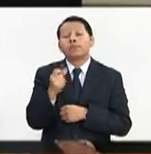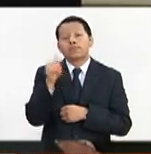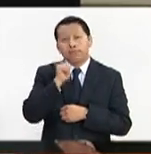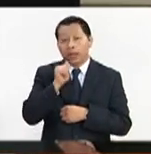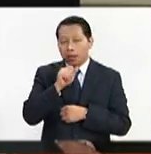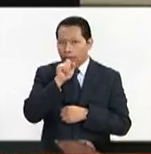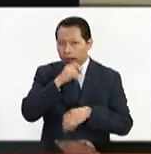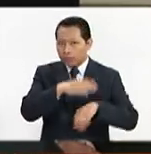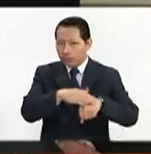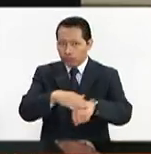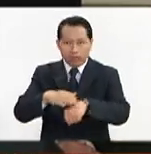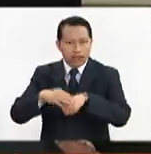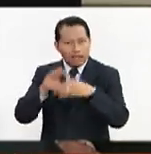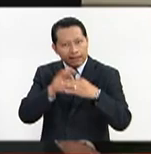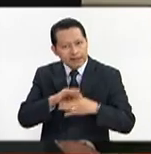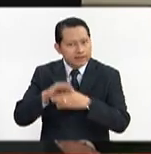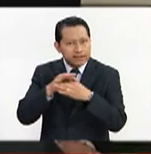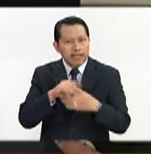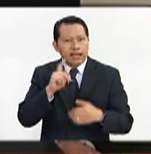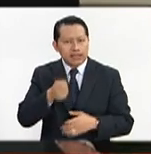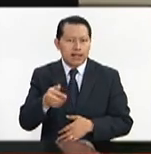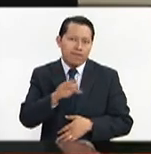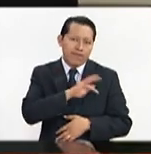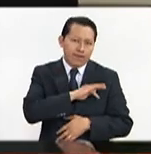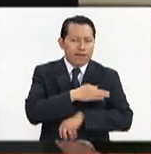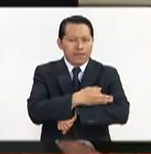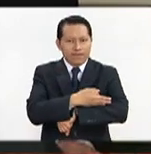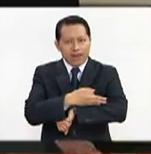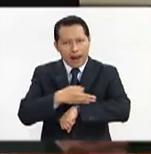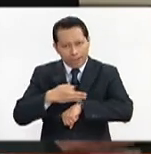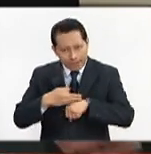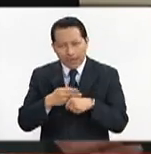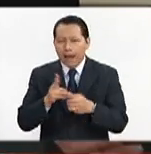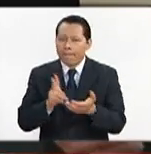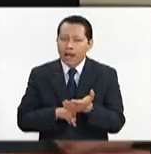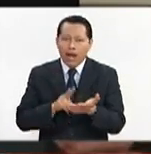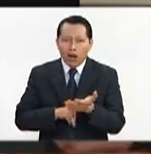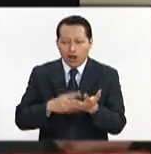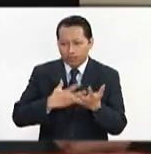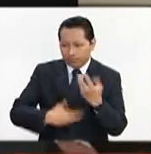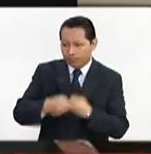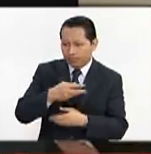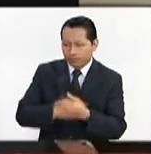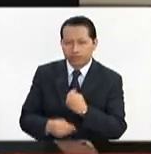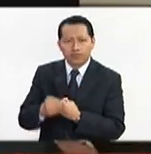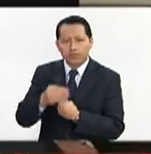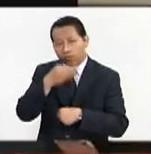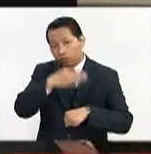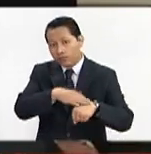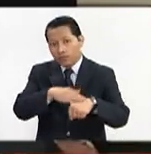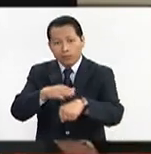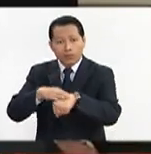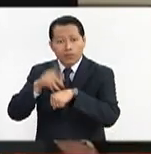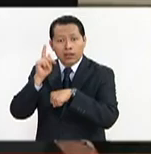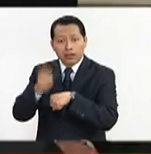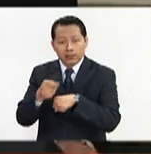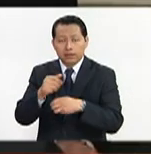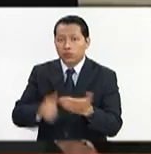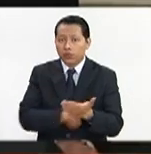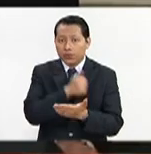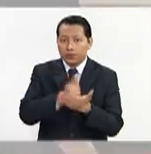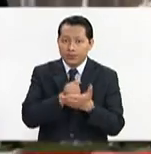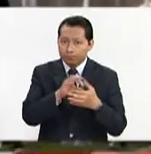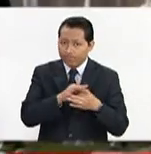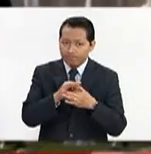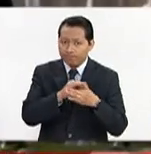los lazos que nos unen, nuestra fe, nuestra familia y nuestros valores compartidos. Invocamos los lazos de la ciudadanía.